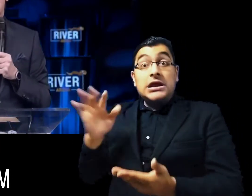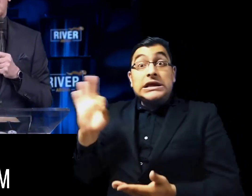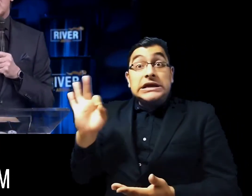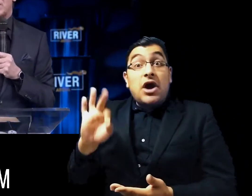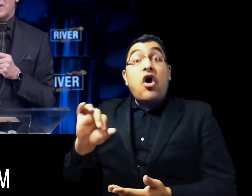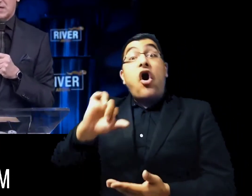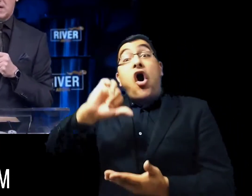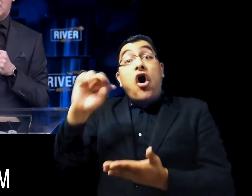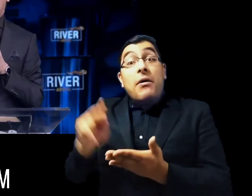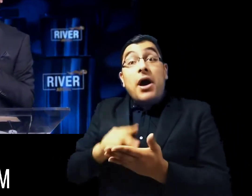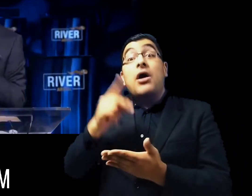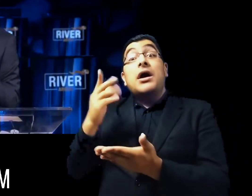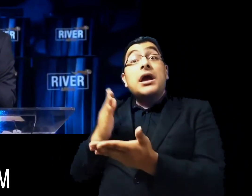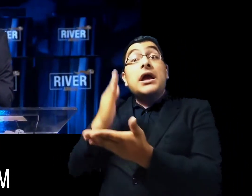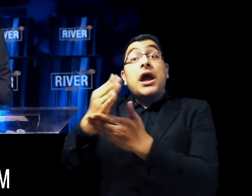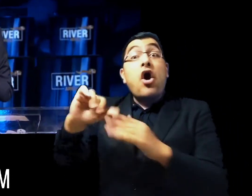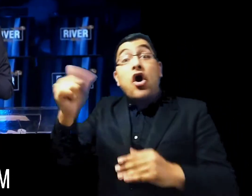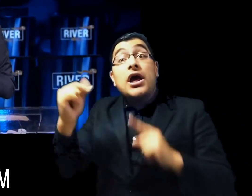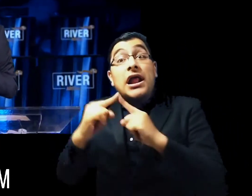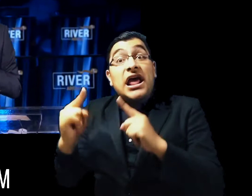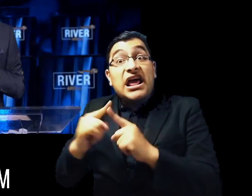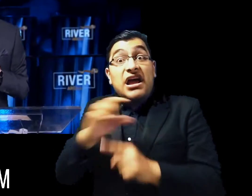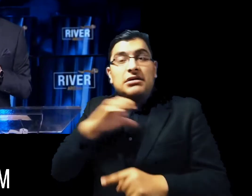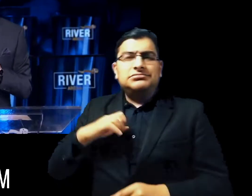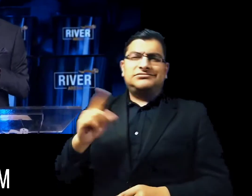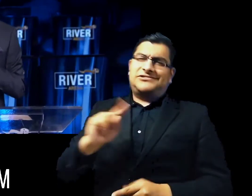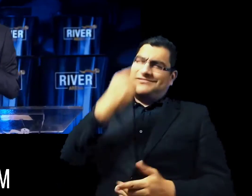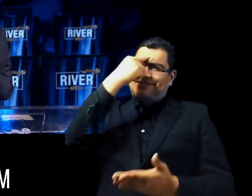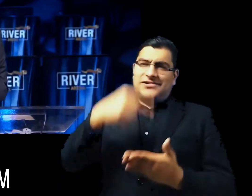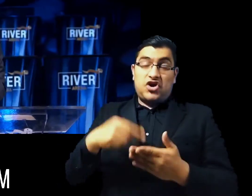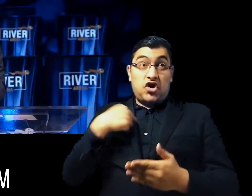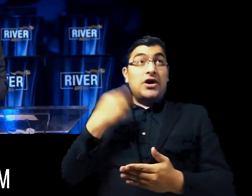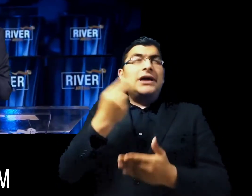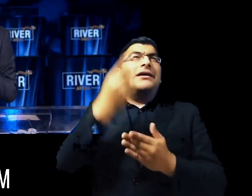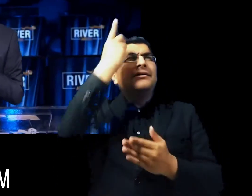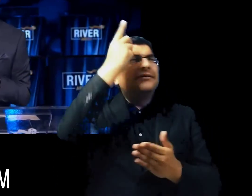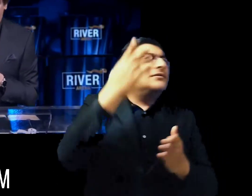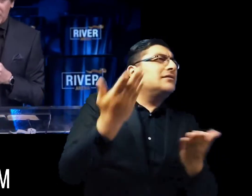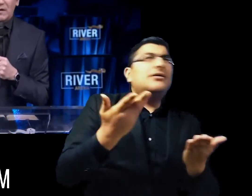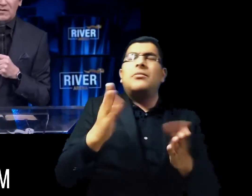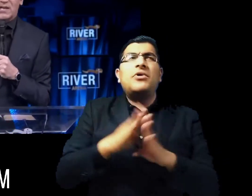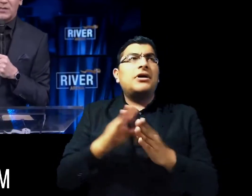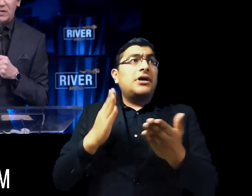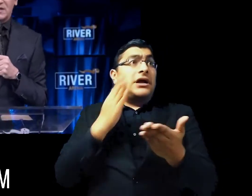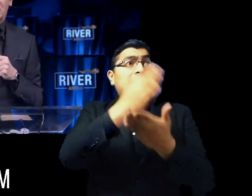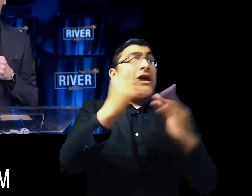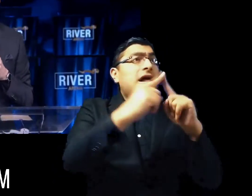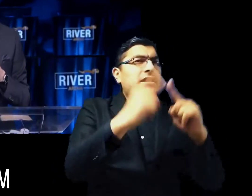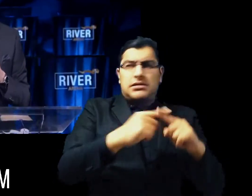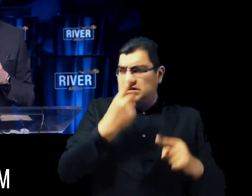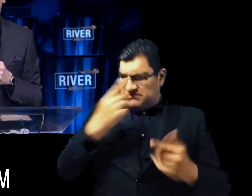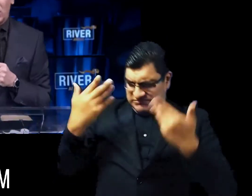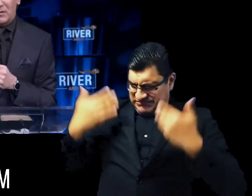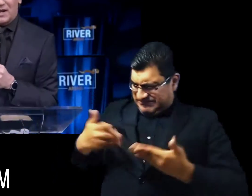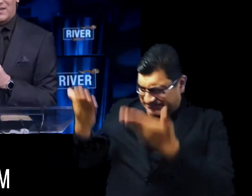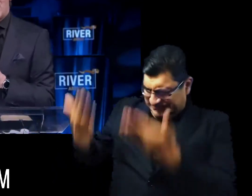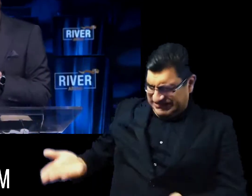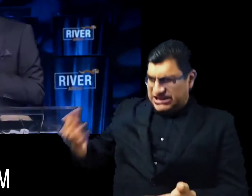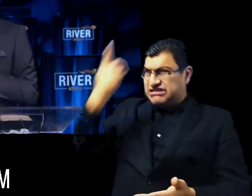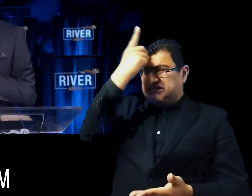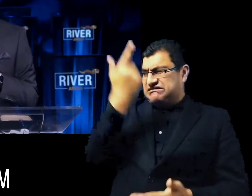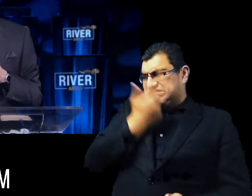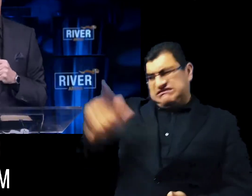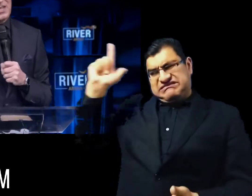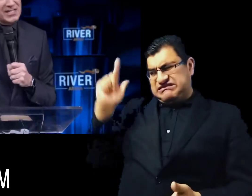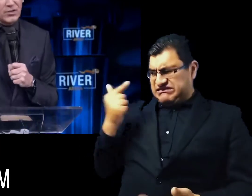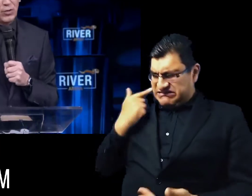oportunidad de acercarse a una iglesia cristiana. Yo no creo que si estoy necesitado de Dios, al llegar a una iglesia me dicen que mi vestimenta no le va a agradar a